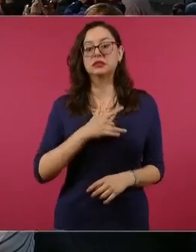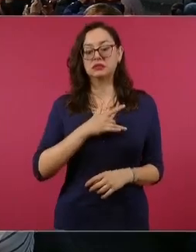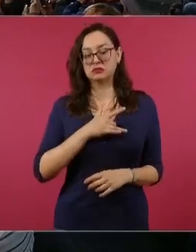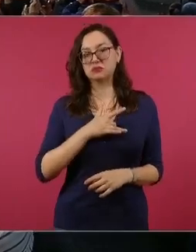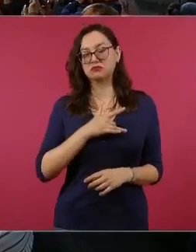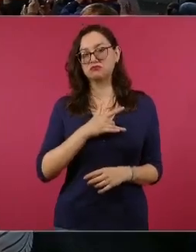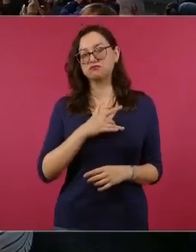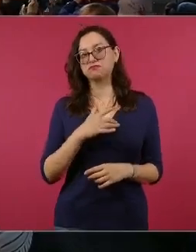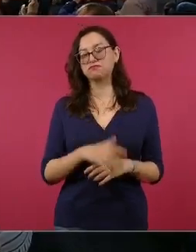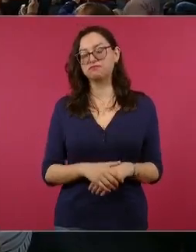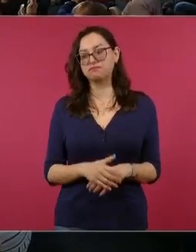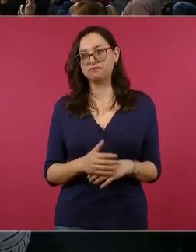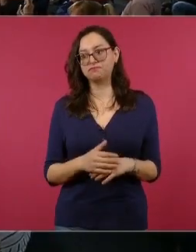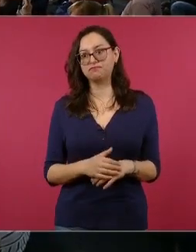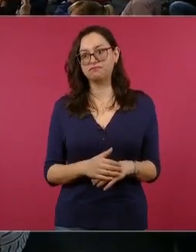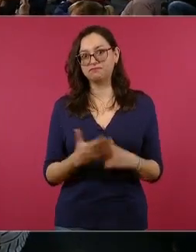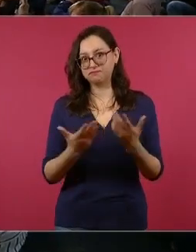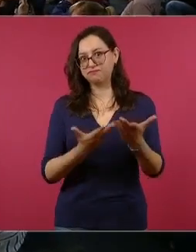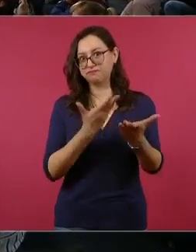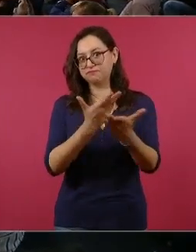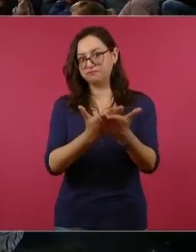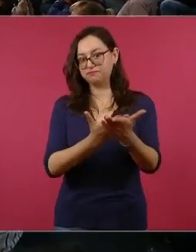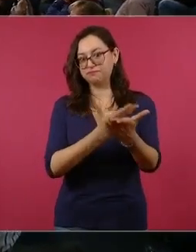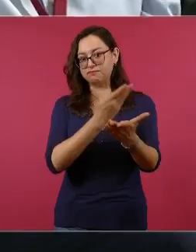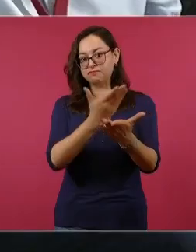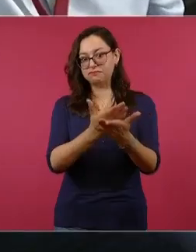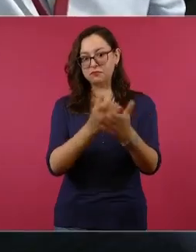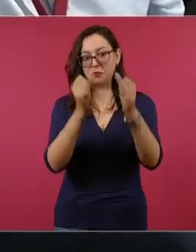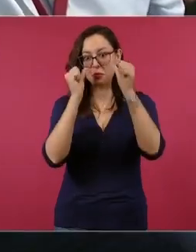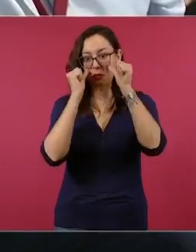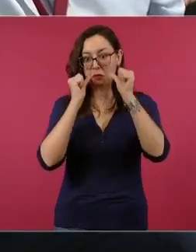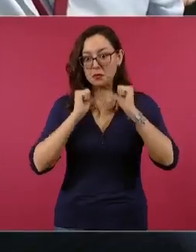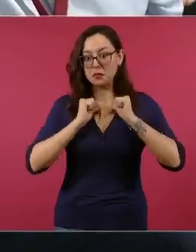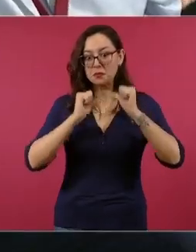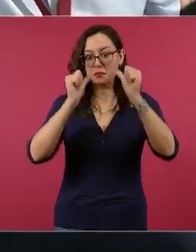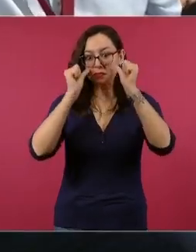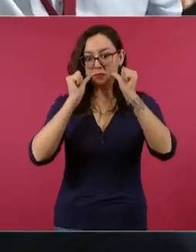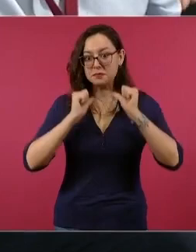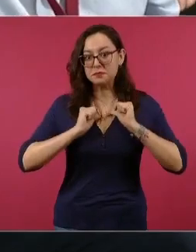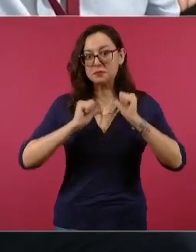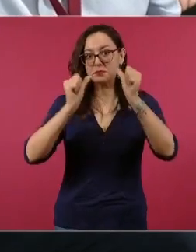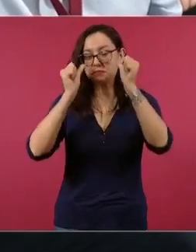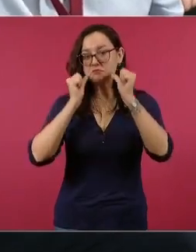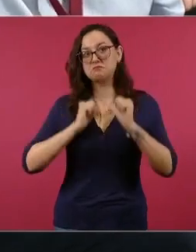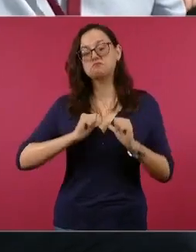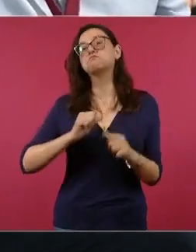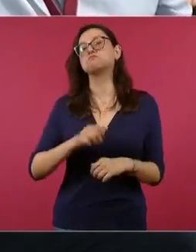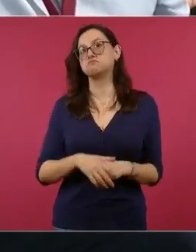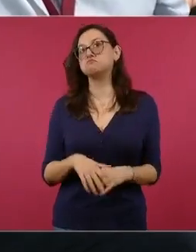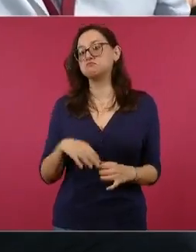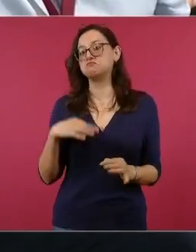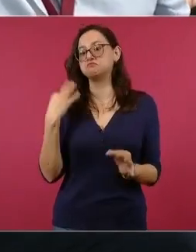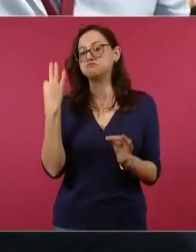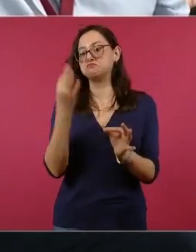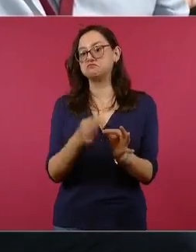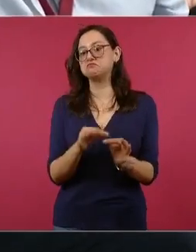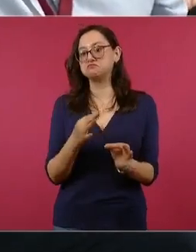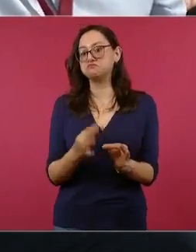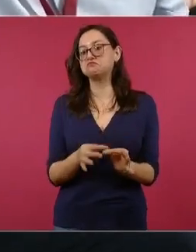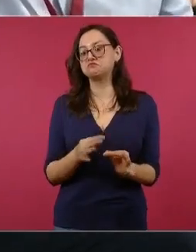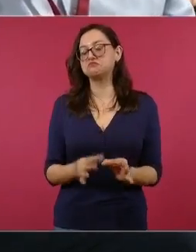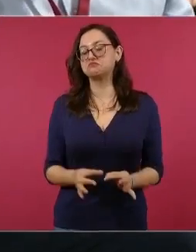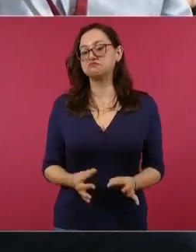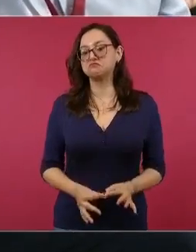atendidos, la gran mayoría, y eso habla de estos principios que usted menciona como el amor